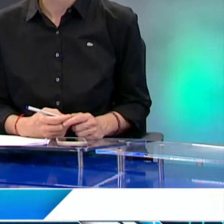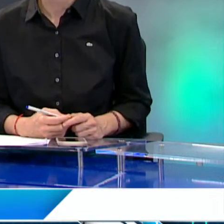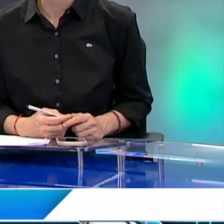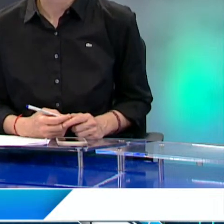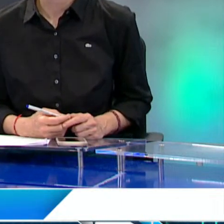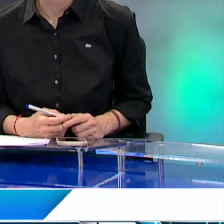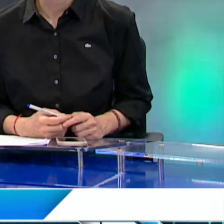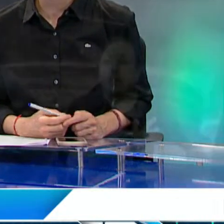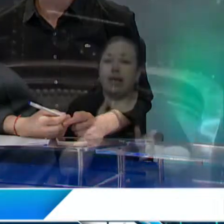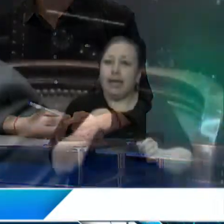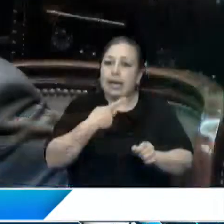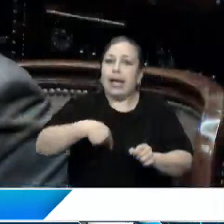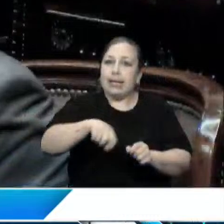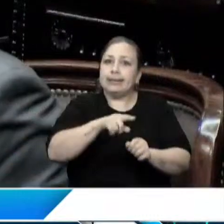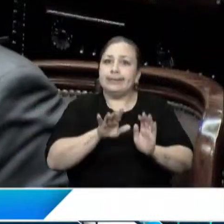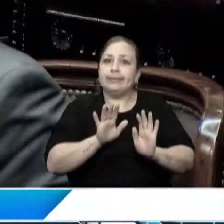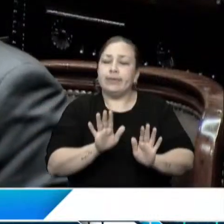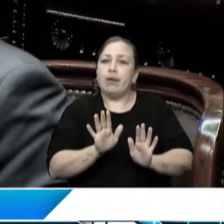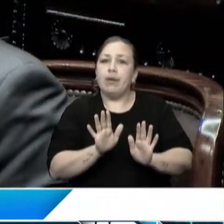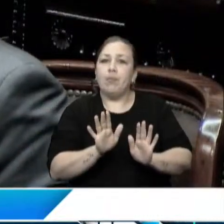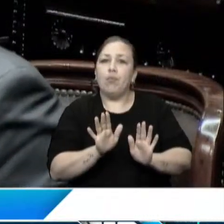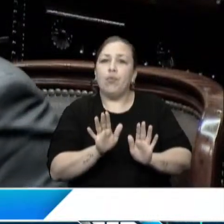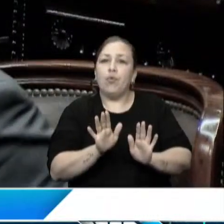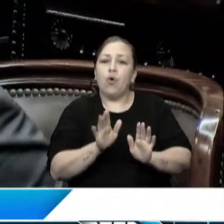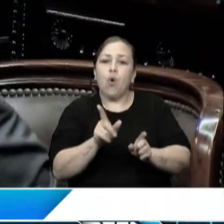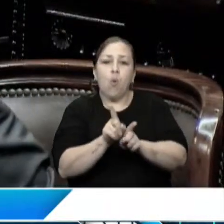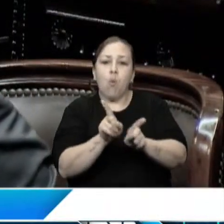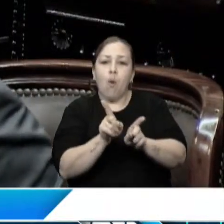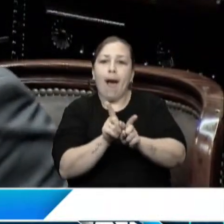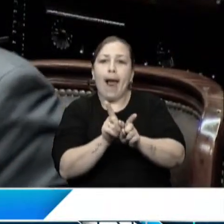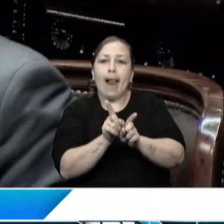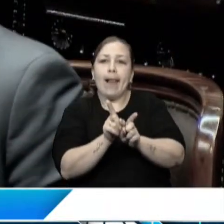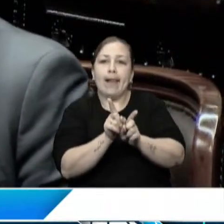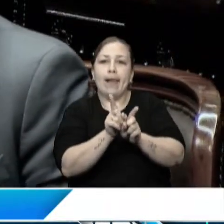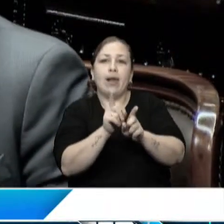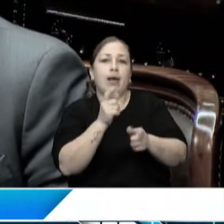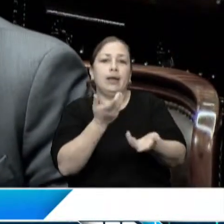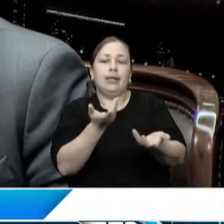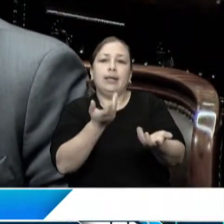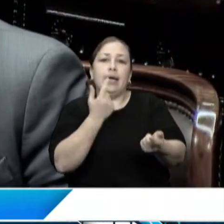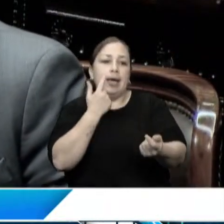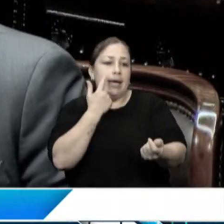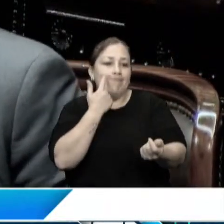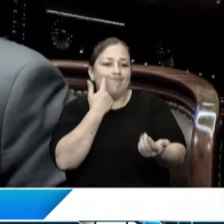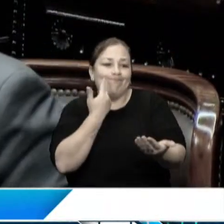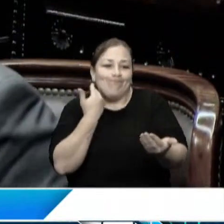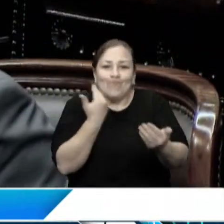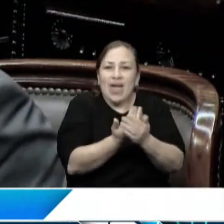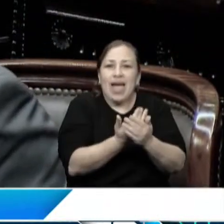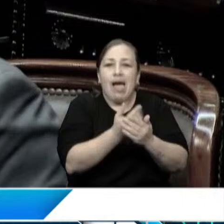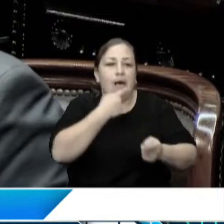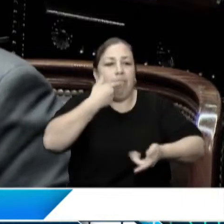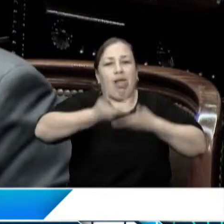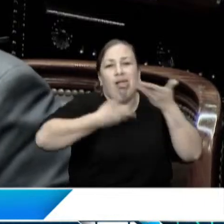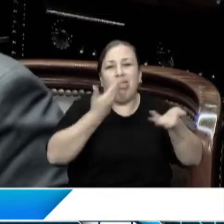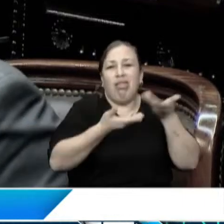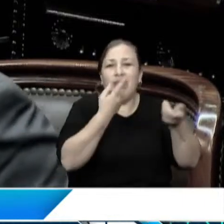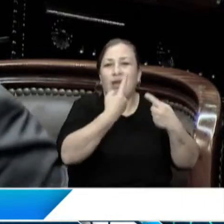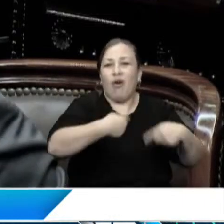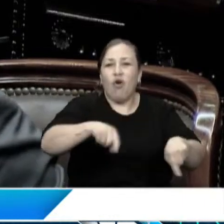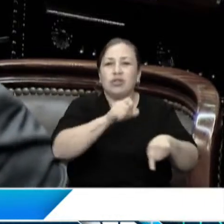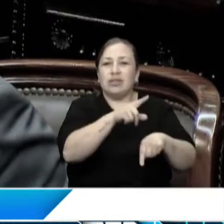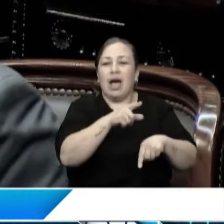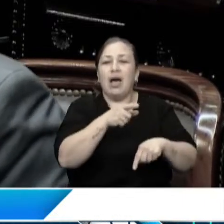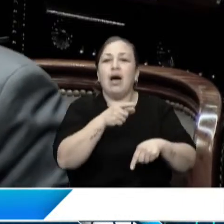Cívica. Estamos frente a la fe de los conversos, de los piruleros, y